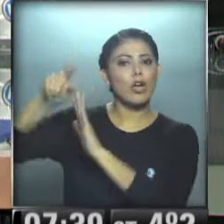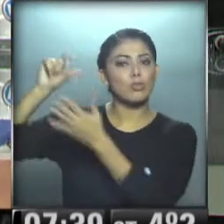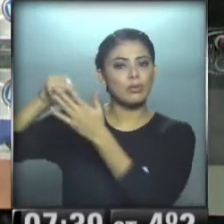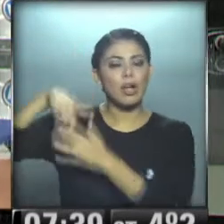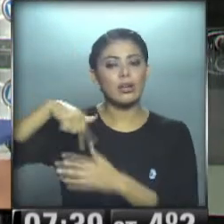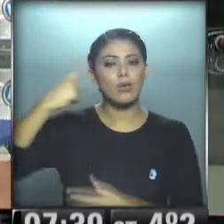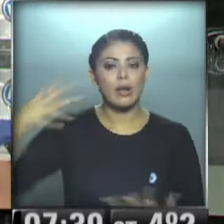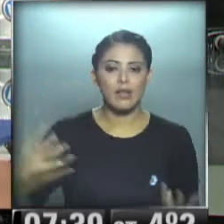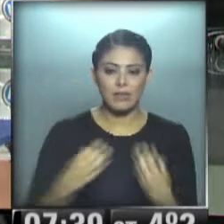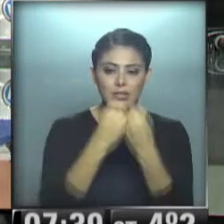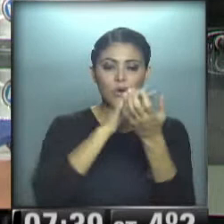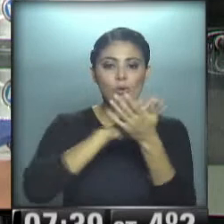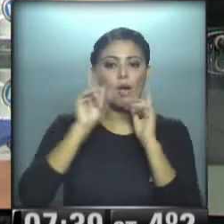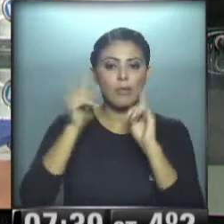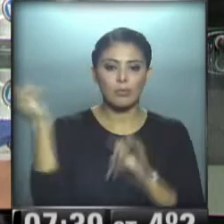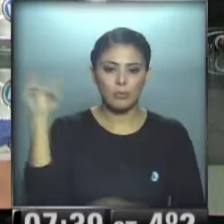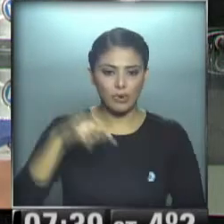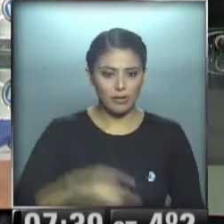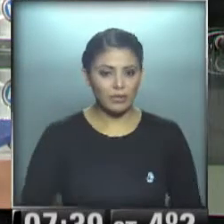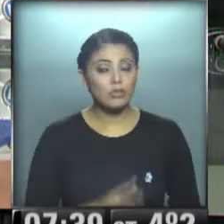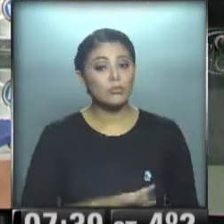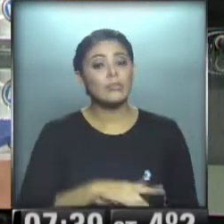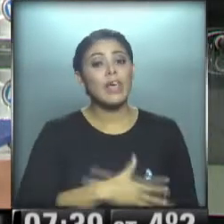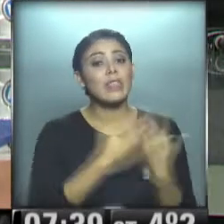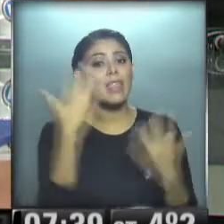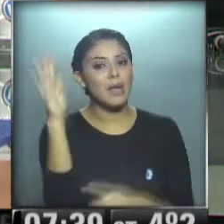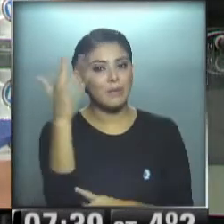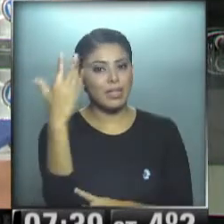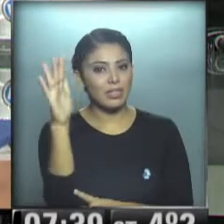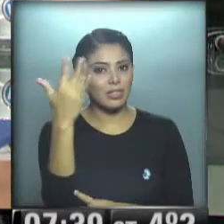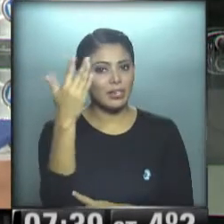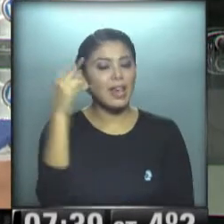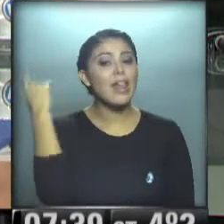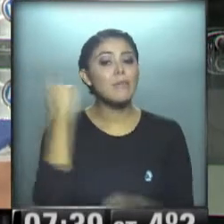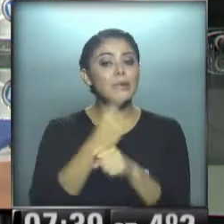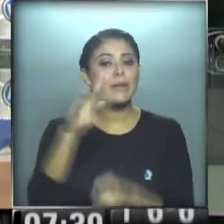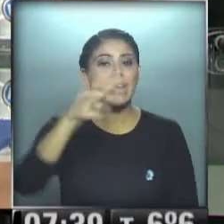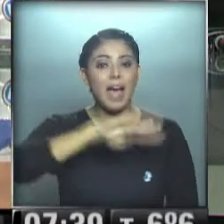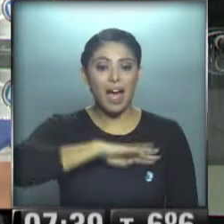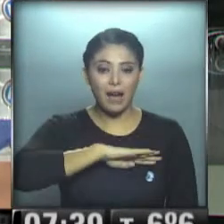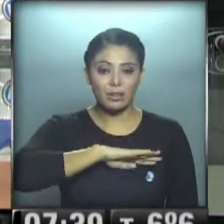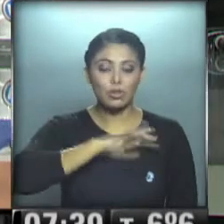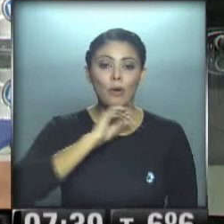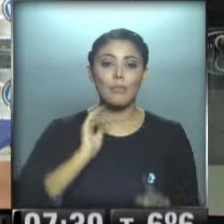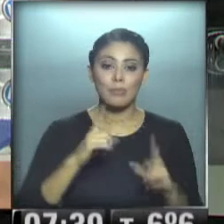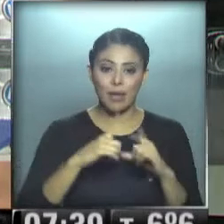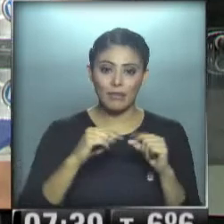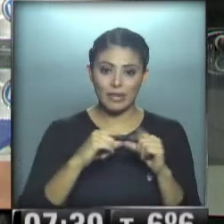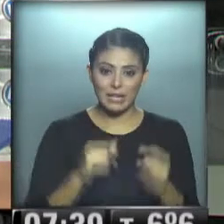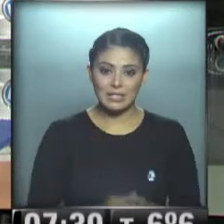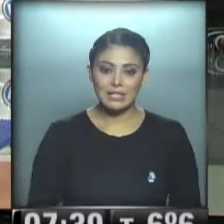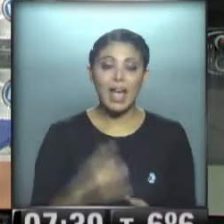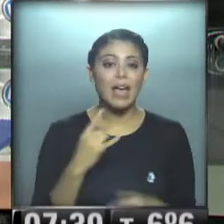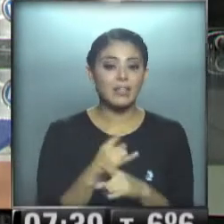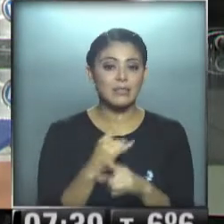cumple un aniversario de ser rehenes hablando del día de la bandera ubicarnos en el primer acto justamente por esta fecha que se realiza habitualmente